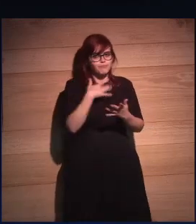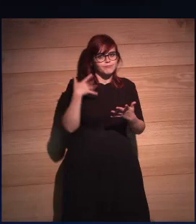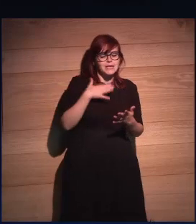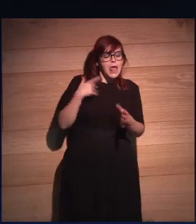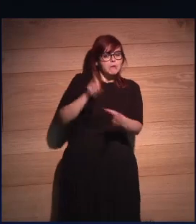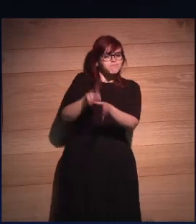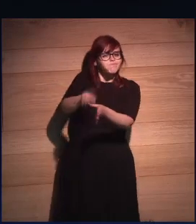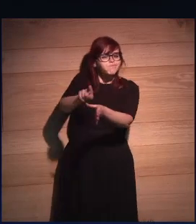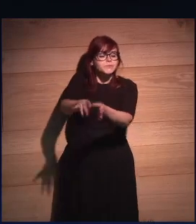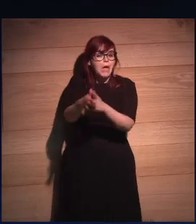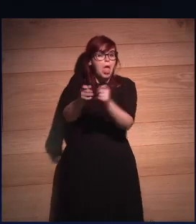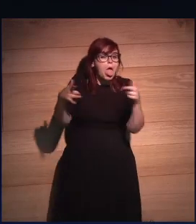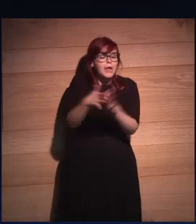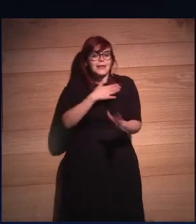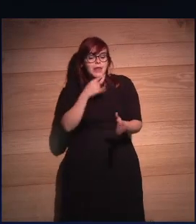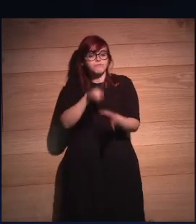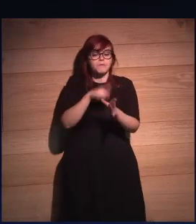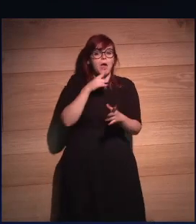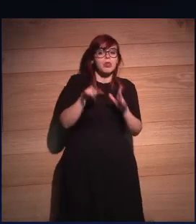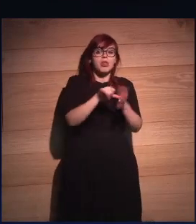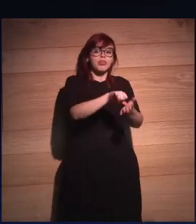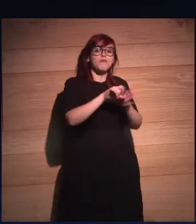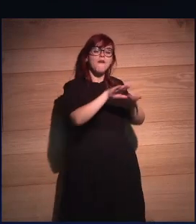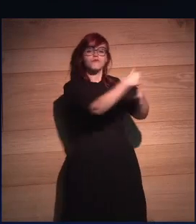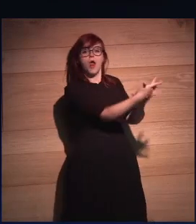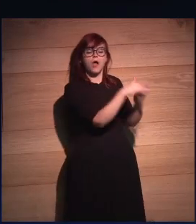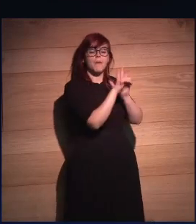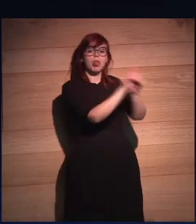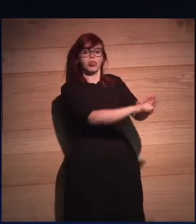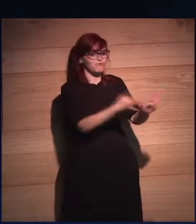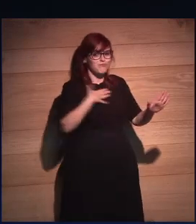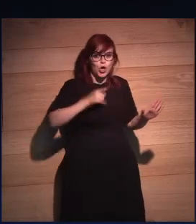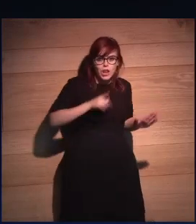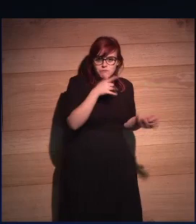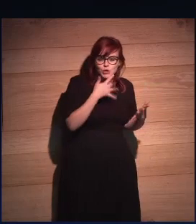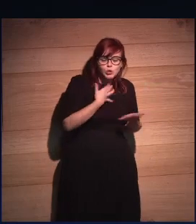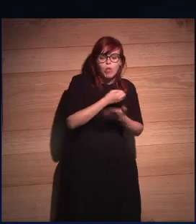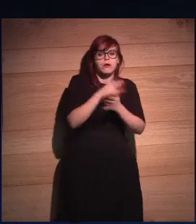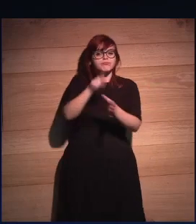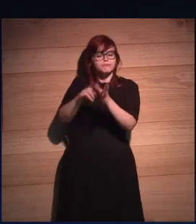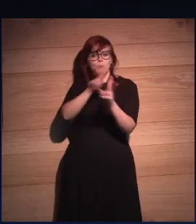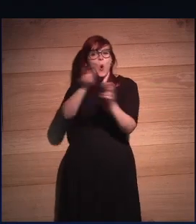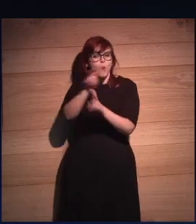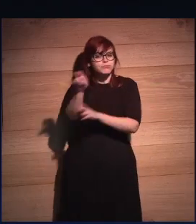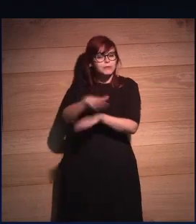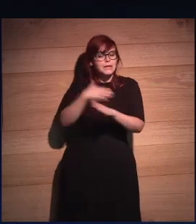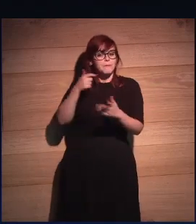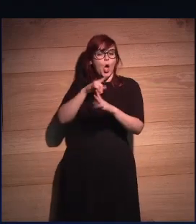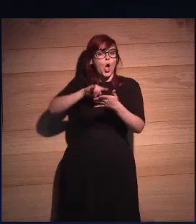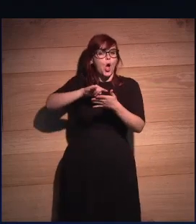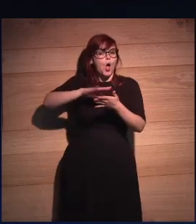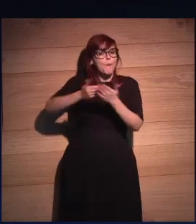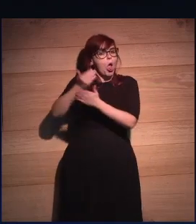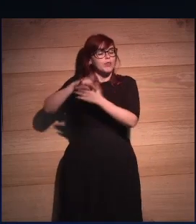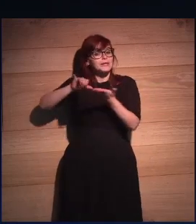bastante representativa, ¿no? Nadie quiere ser la ciudad que se queda fuera de la vanguardia tecnológica,